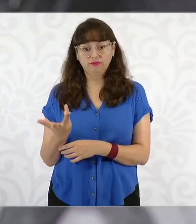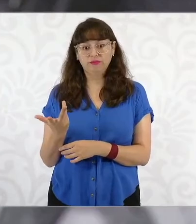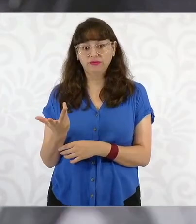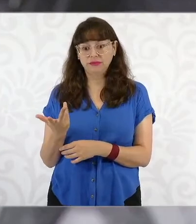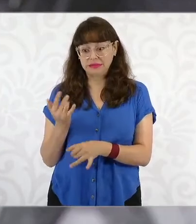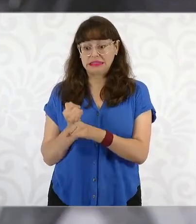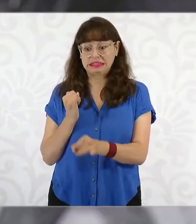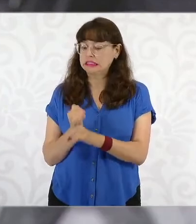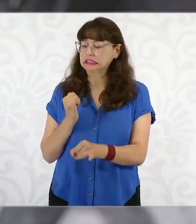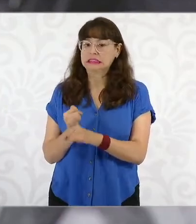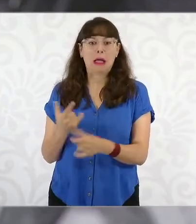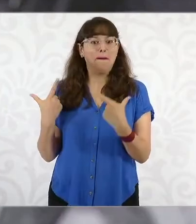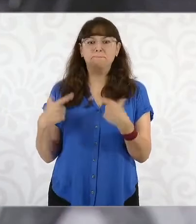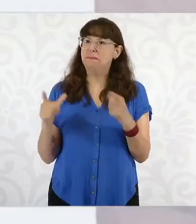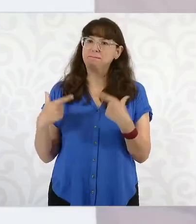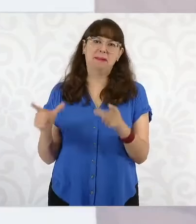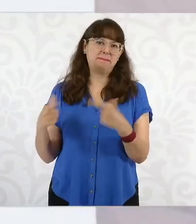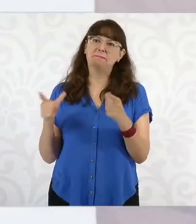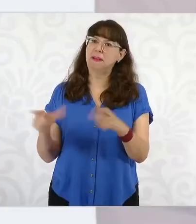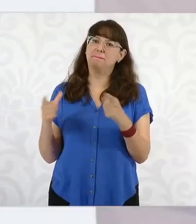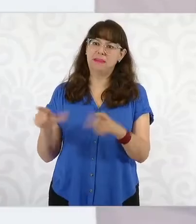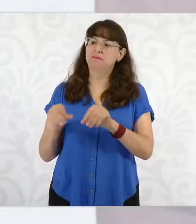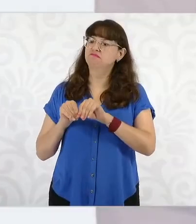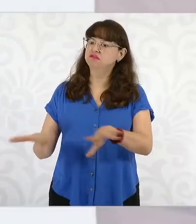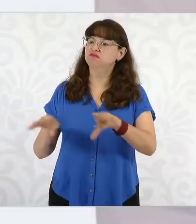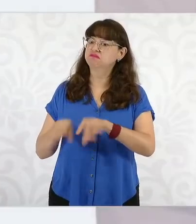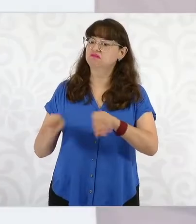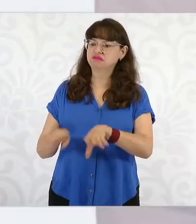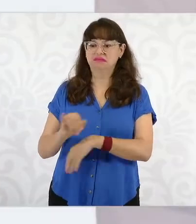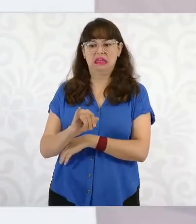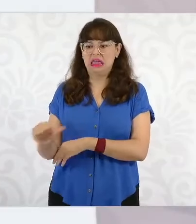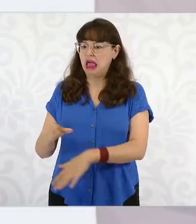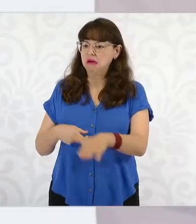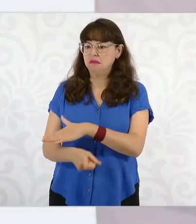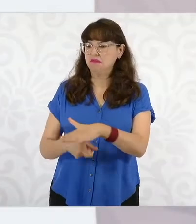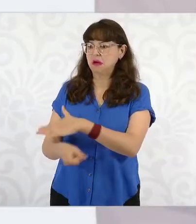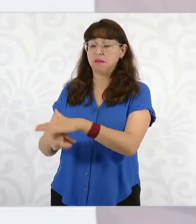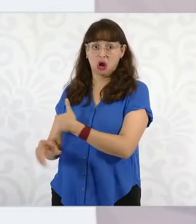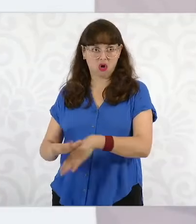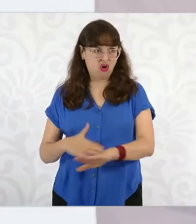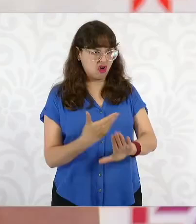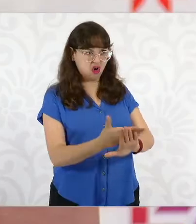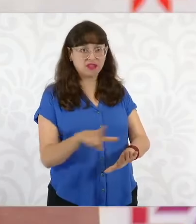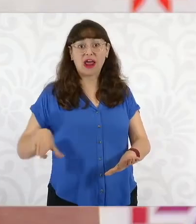medios electrónicos que propaga esta forma de comunicación en contra de